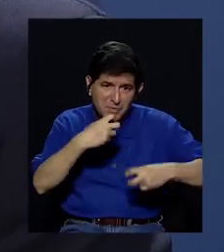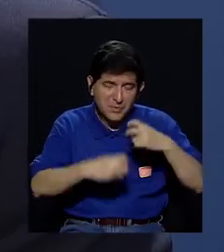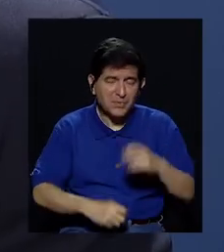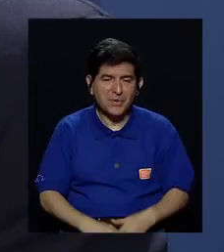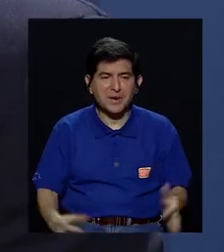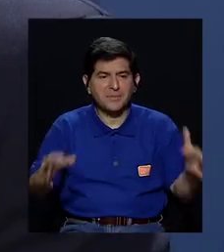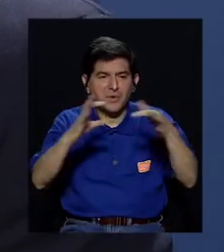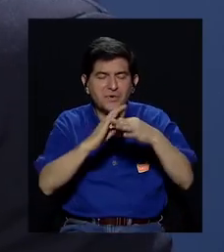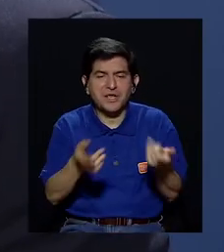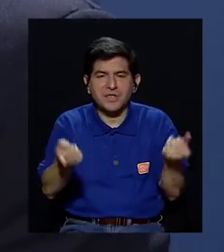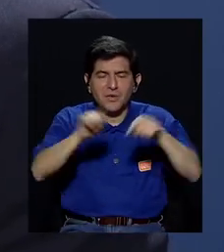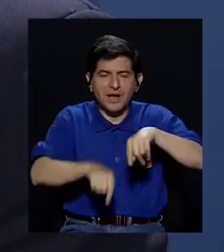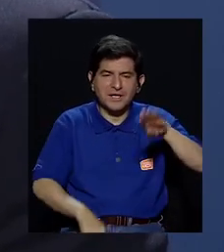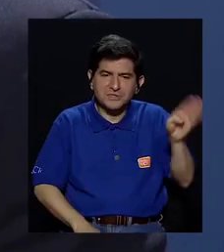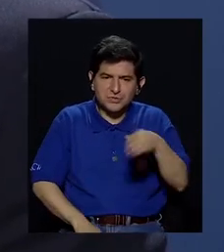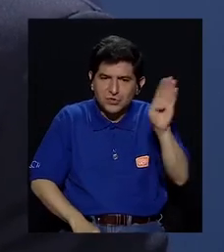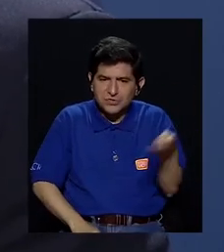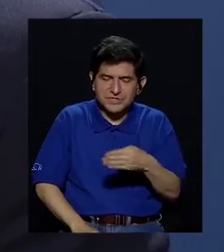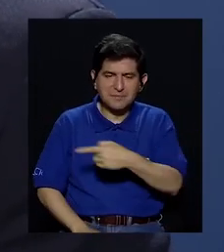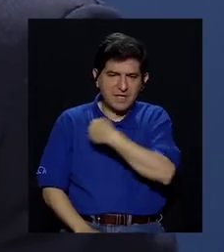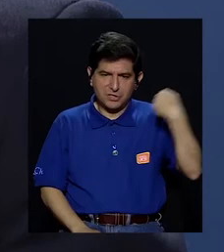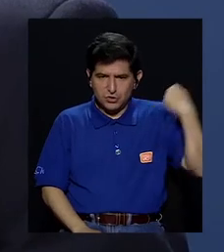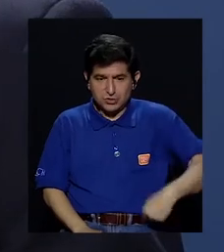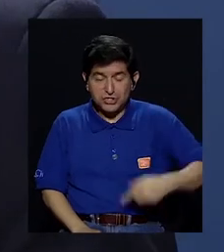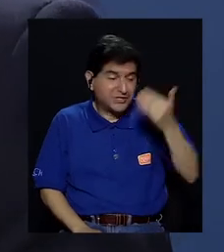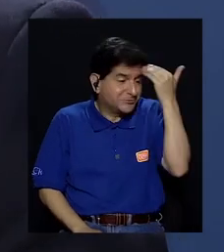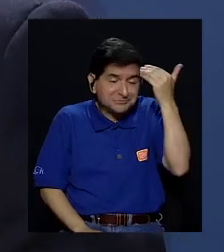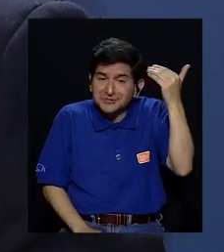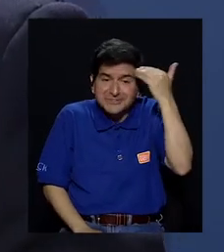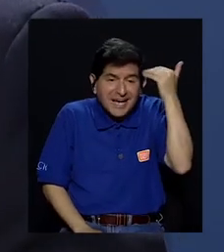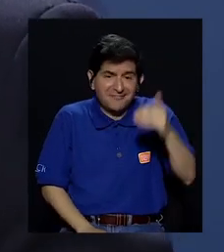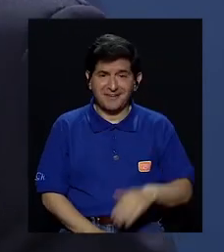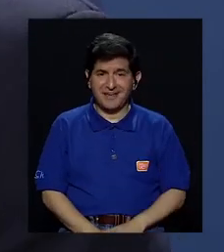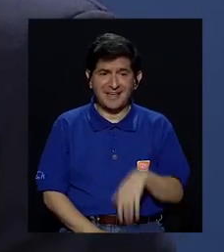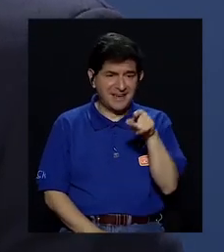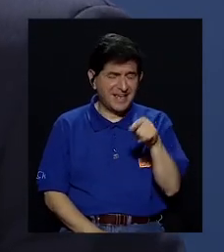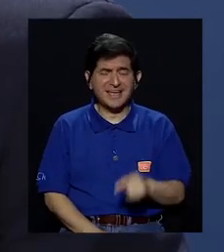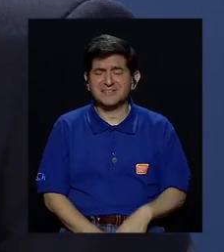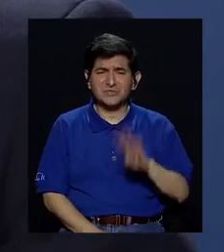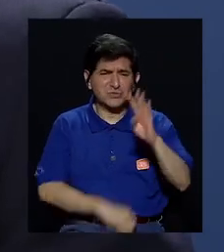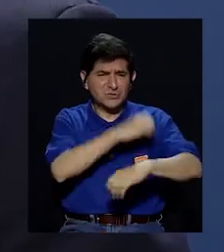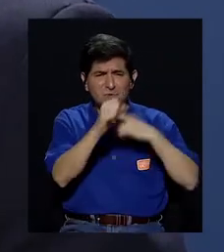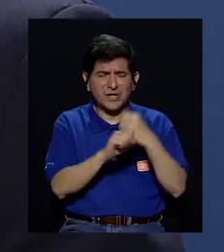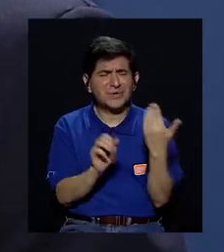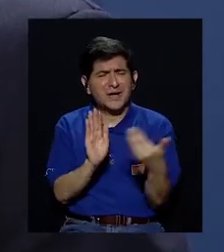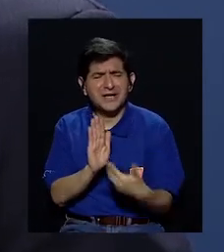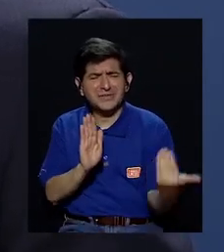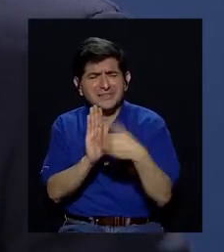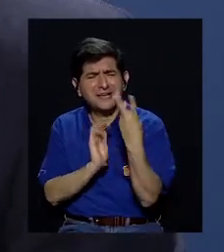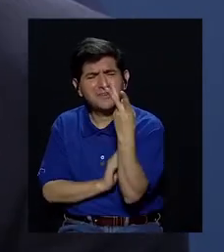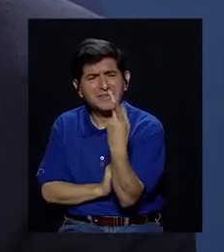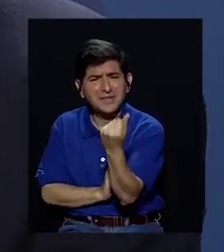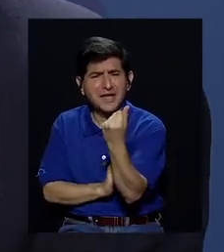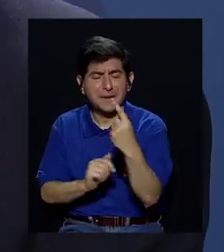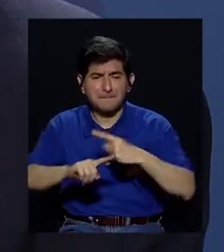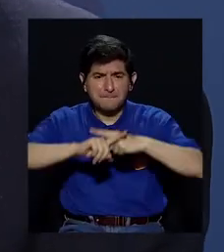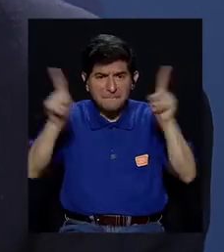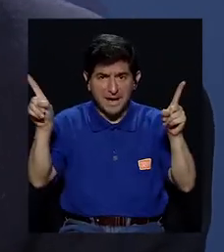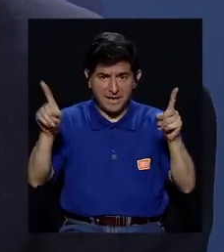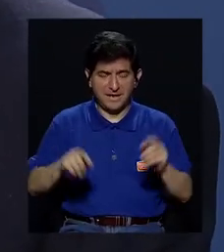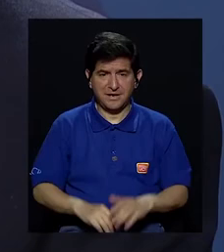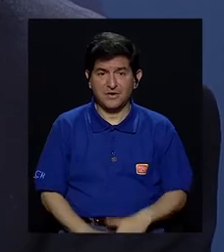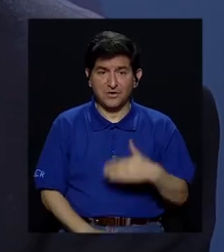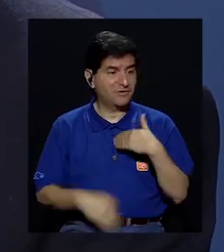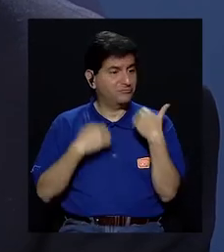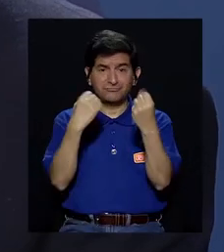con el que esté ligado con el caso del cemento chino no lo sabemos cuánto se desgastó en estos cuatro años pero lo que estamos viendo es